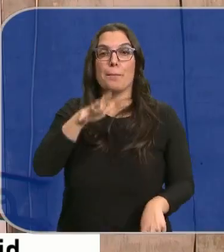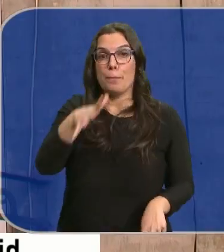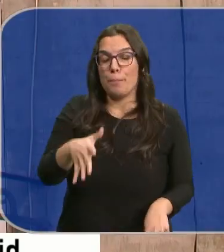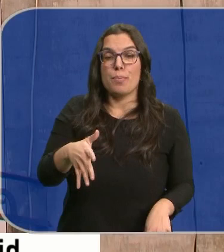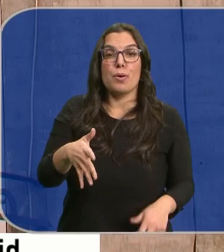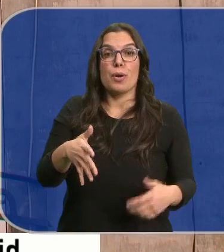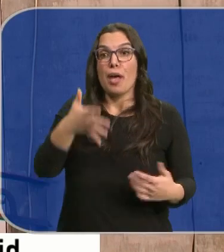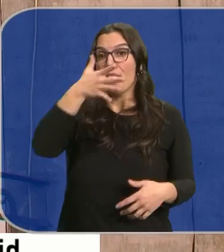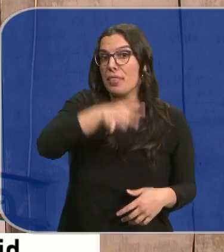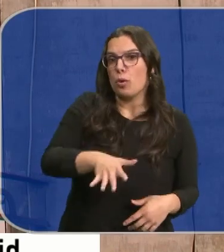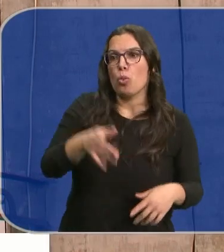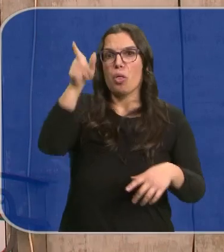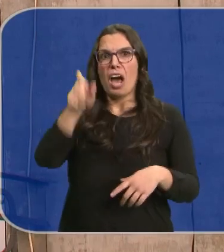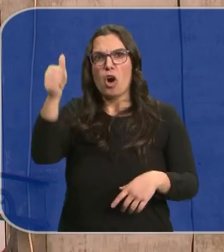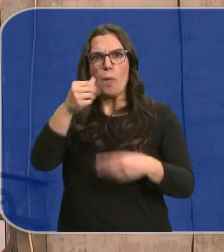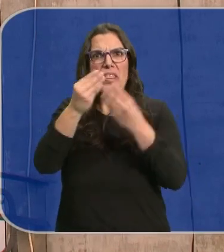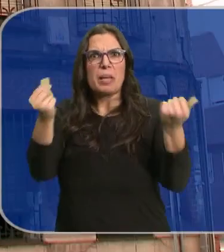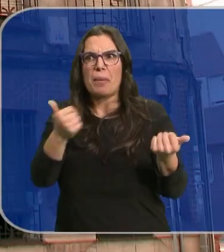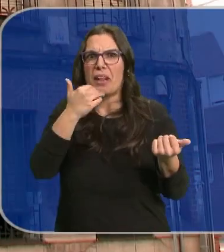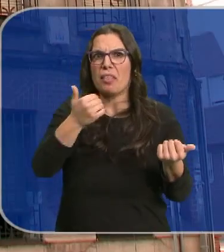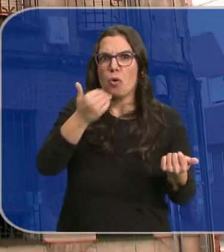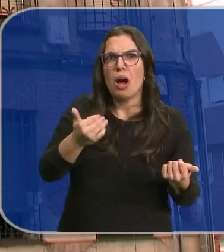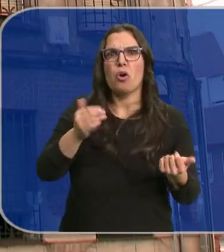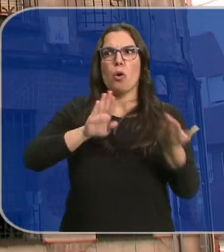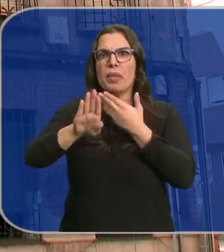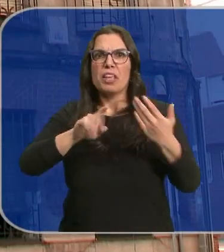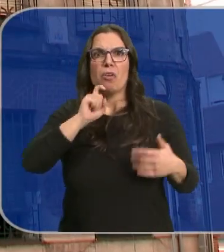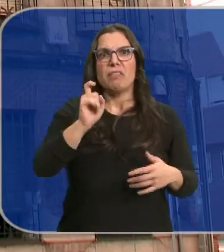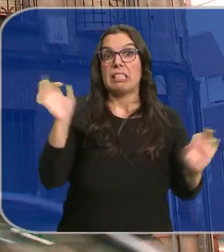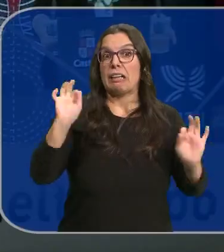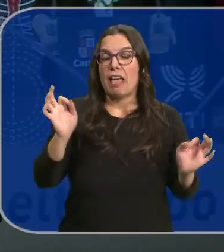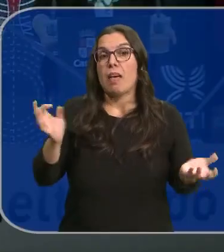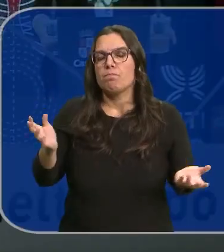no existía denuncia de desaparición ni alerta de los vecinos.